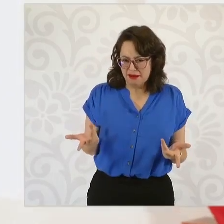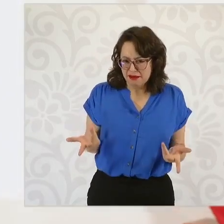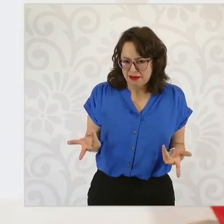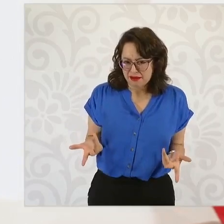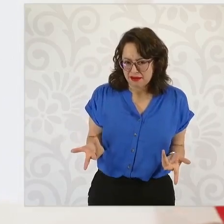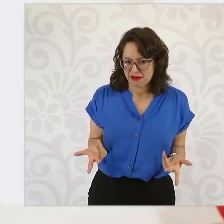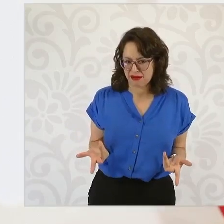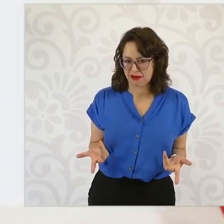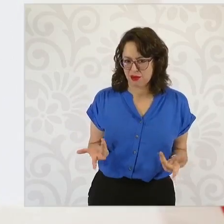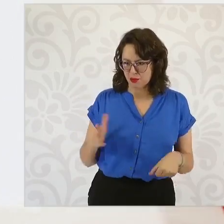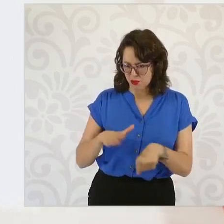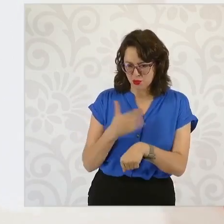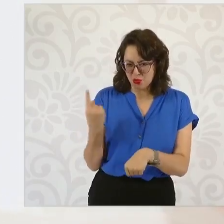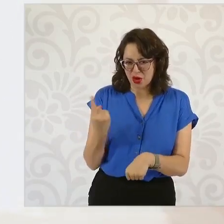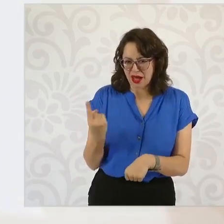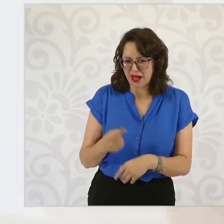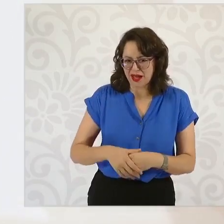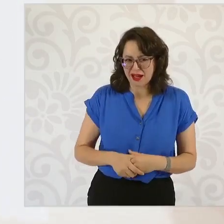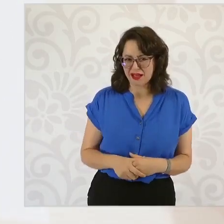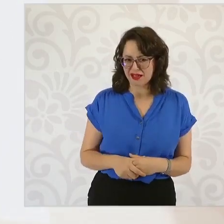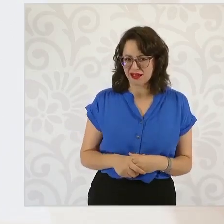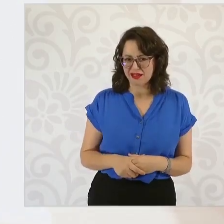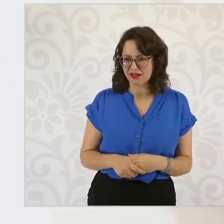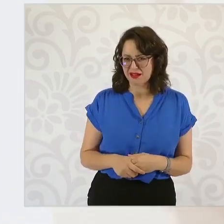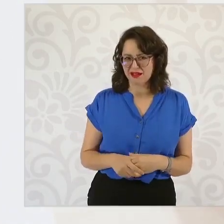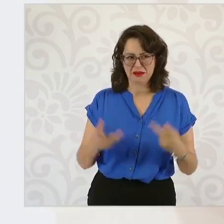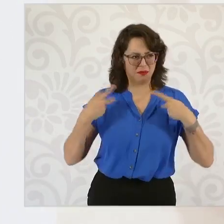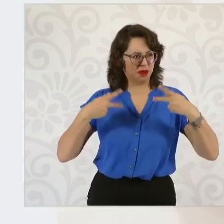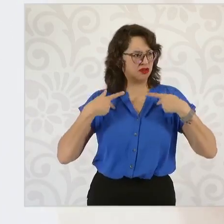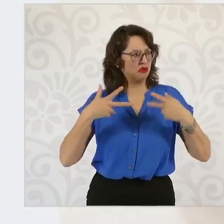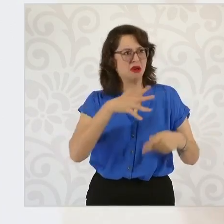como afectaron a muchos ciudadanos de la ciudad.